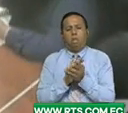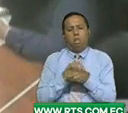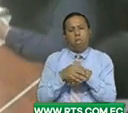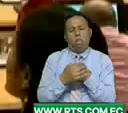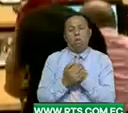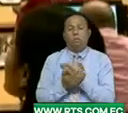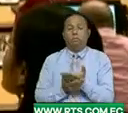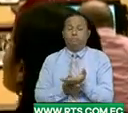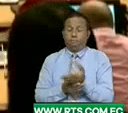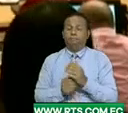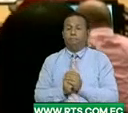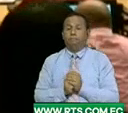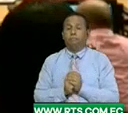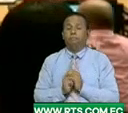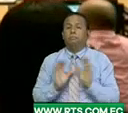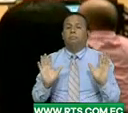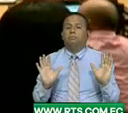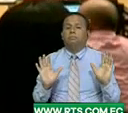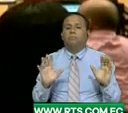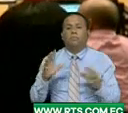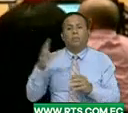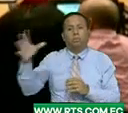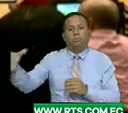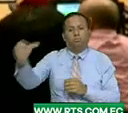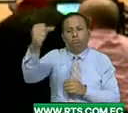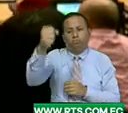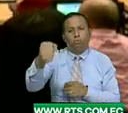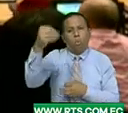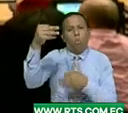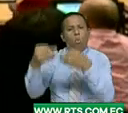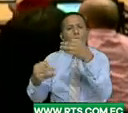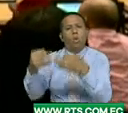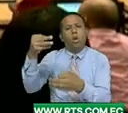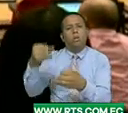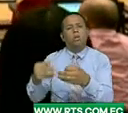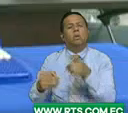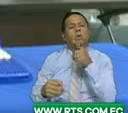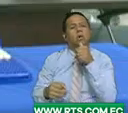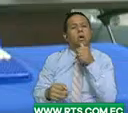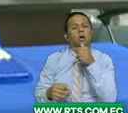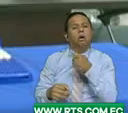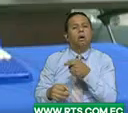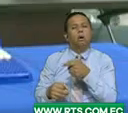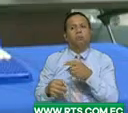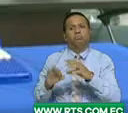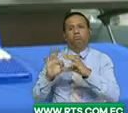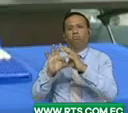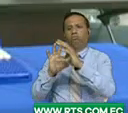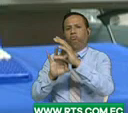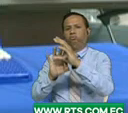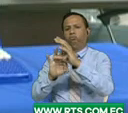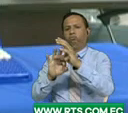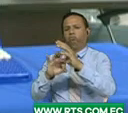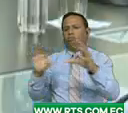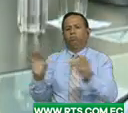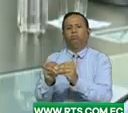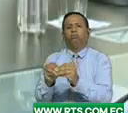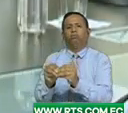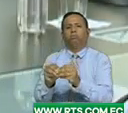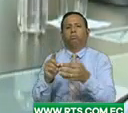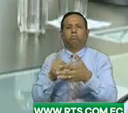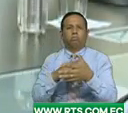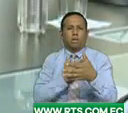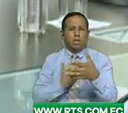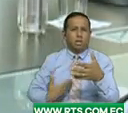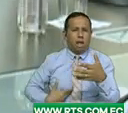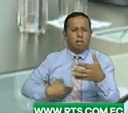me llega. Con esto ya no solo serán llamados al banquillo de los acusados del legislativo, la mayoría encabezada por Hernán Ulloa, María